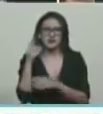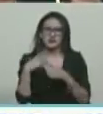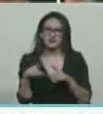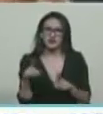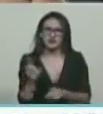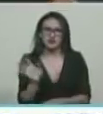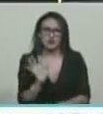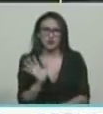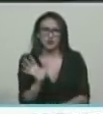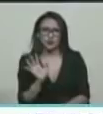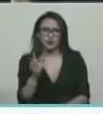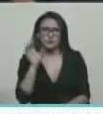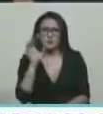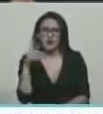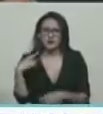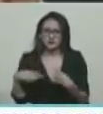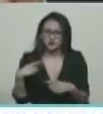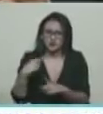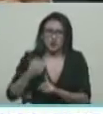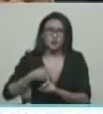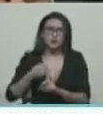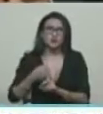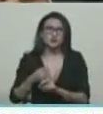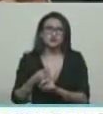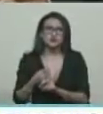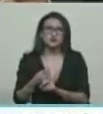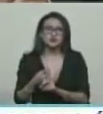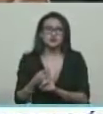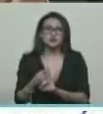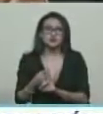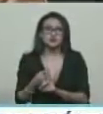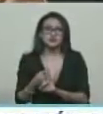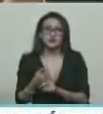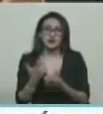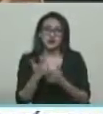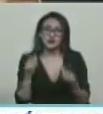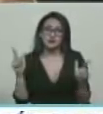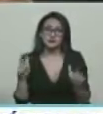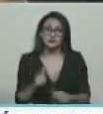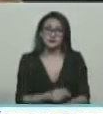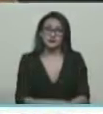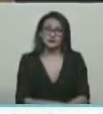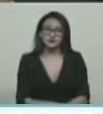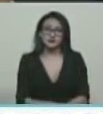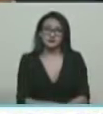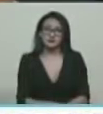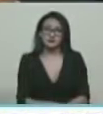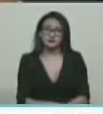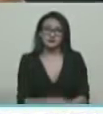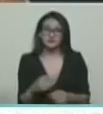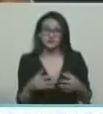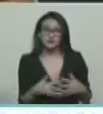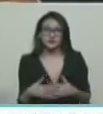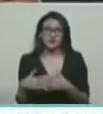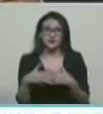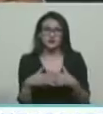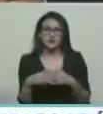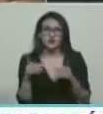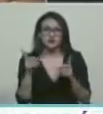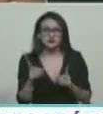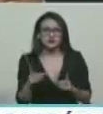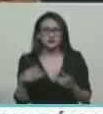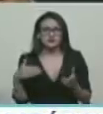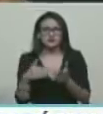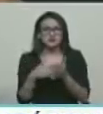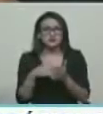no, es un país que lucha todos los días y lucha por sus principios, ser libre. Mira, cuando Estados Unidos decidió atacar